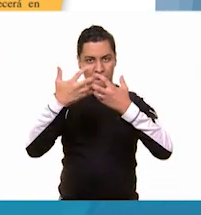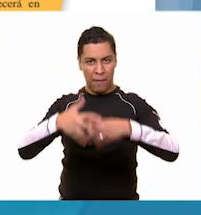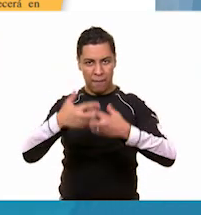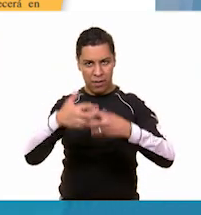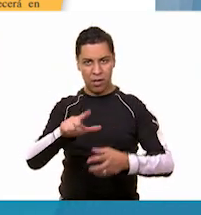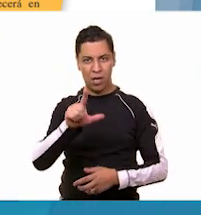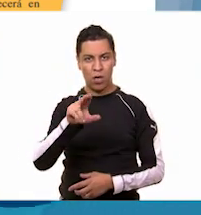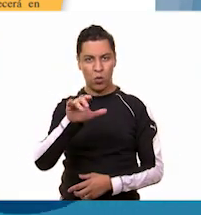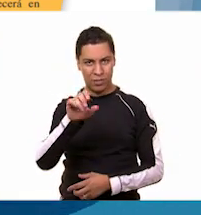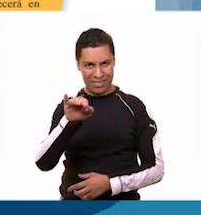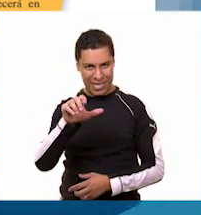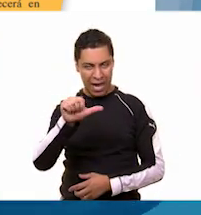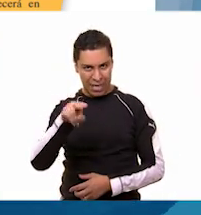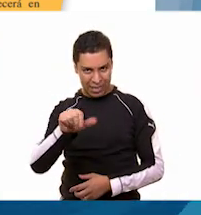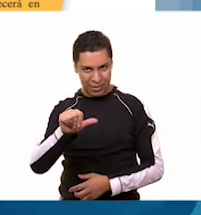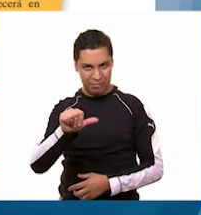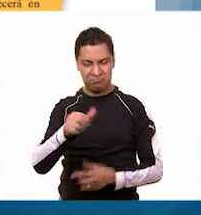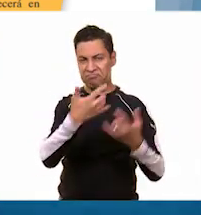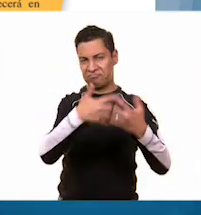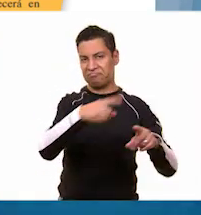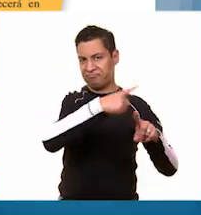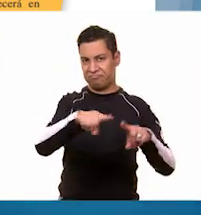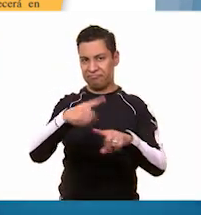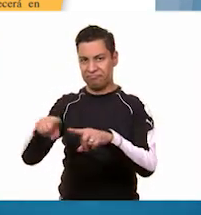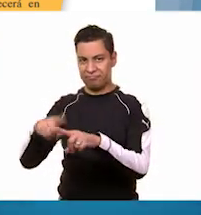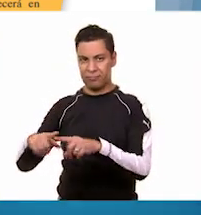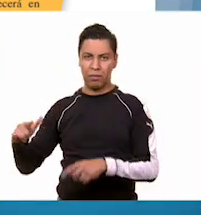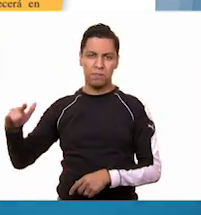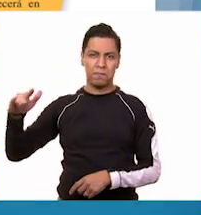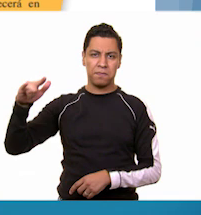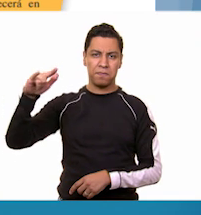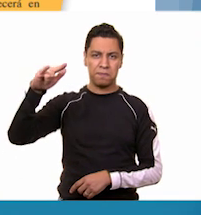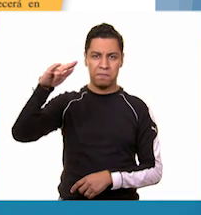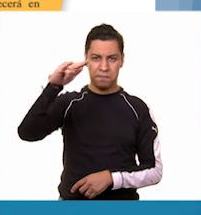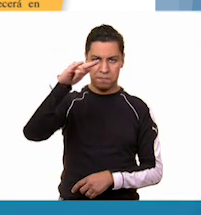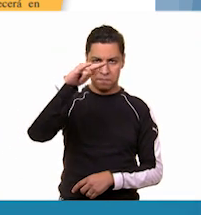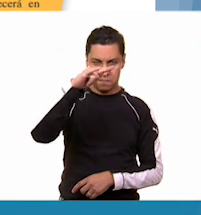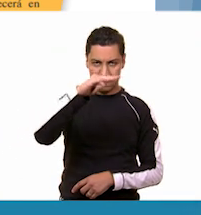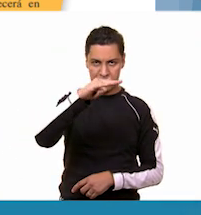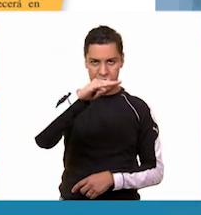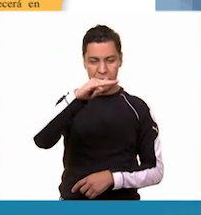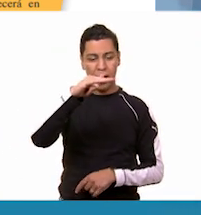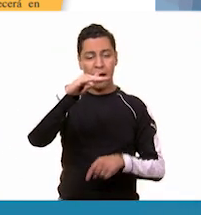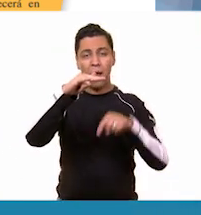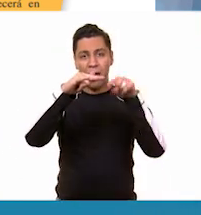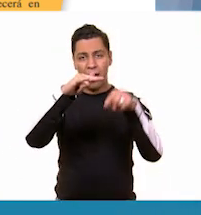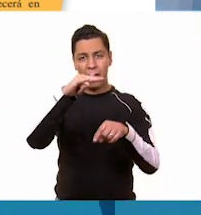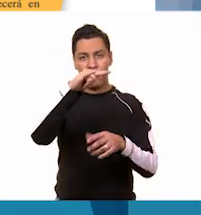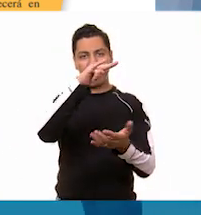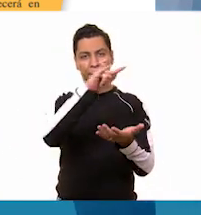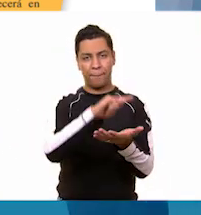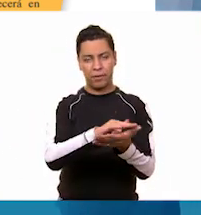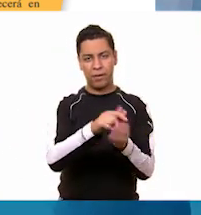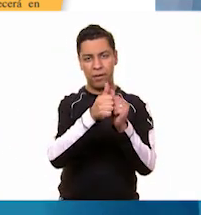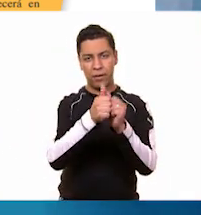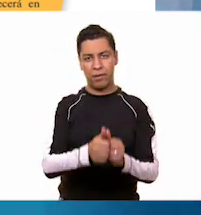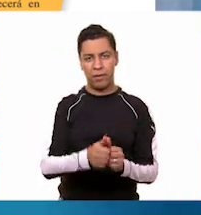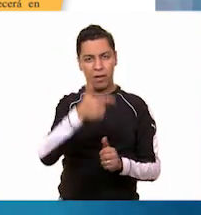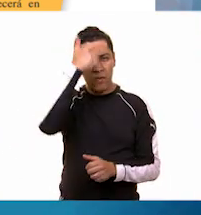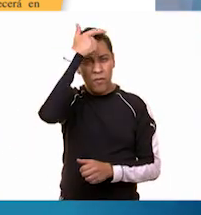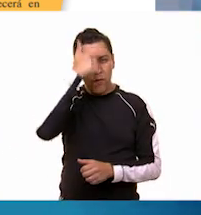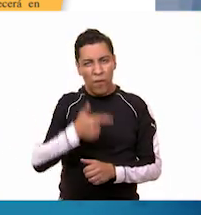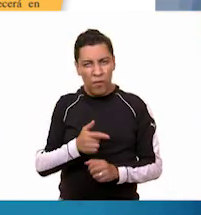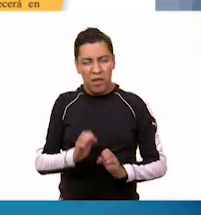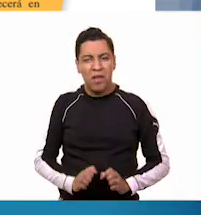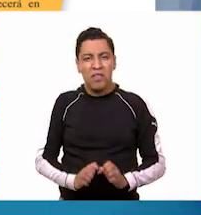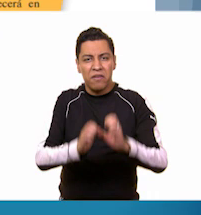varias piezas del transbordador. En su agenda de vuelo, tiene previsto pasar la noche en el Johnson Space Center en